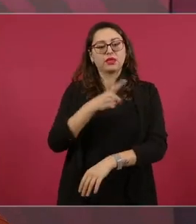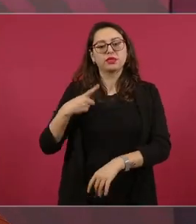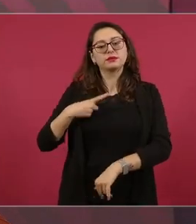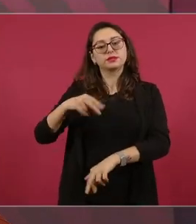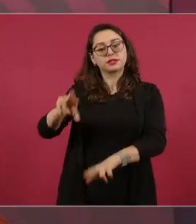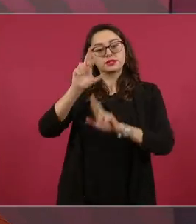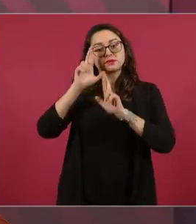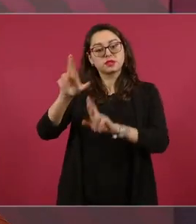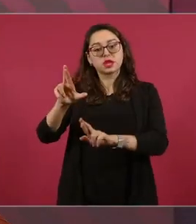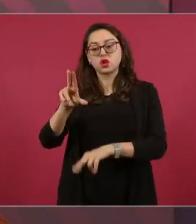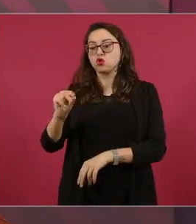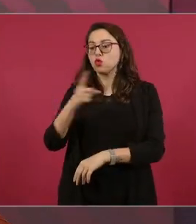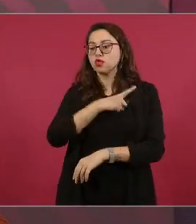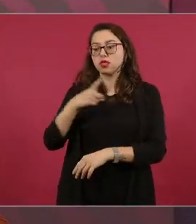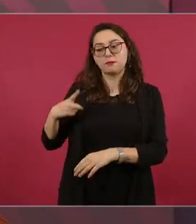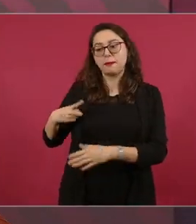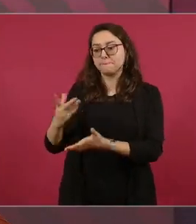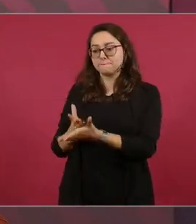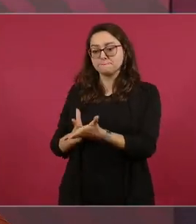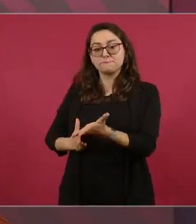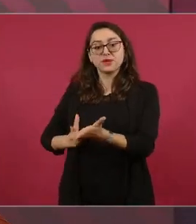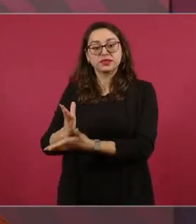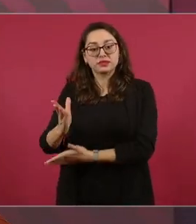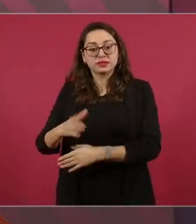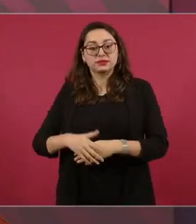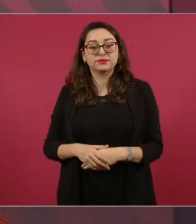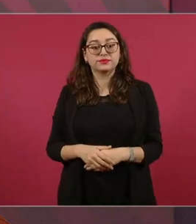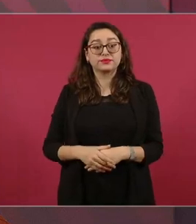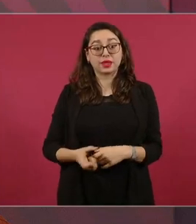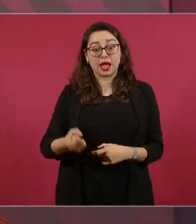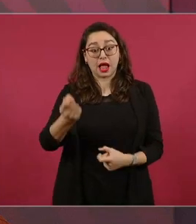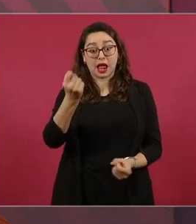Eso no lo han entendido algunos, los presidentes,